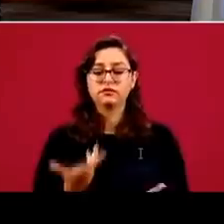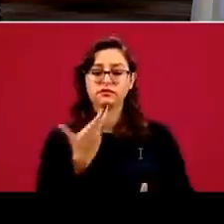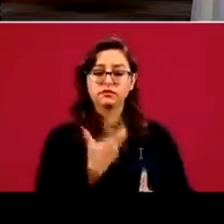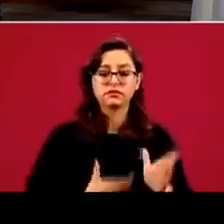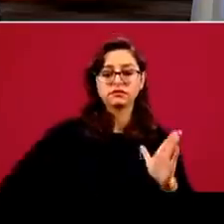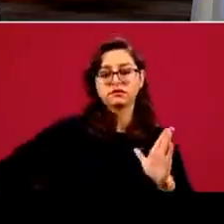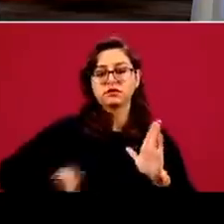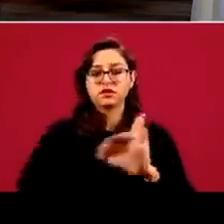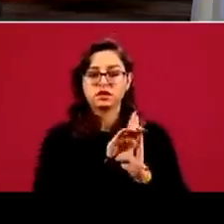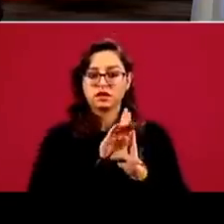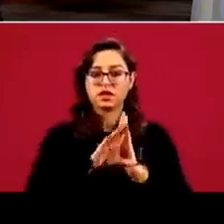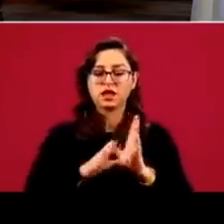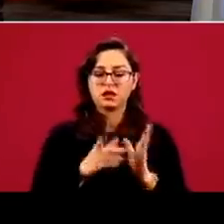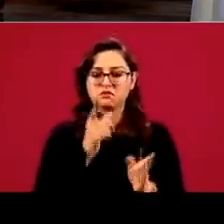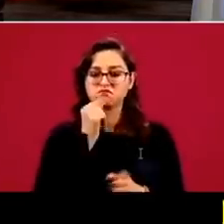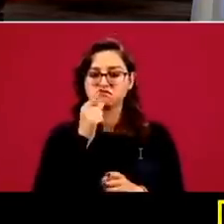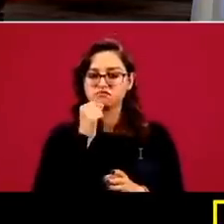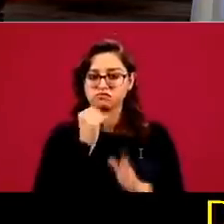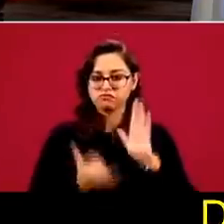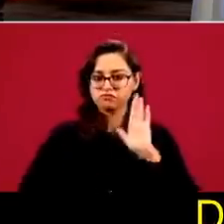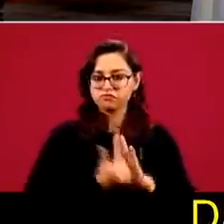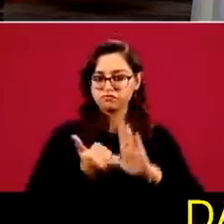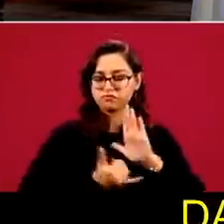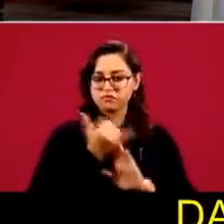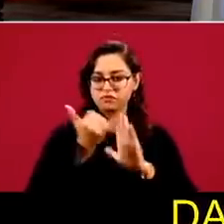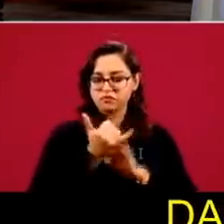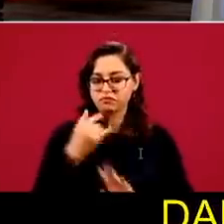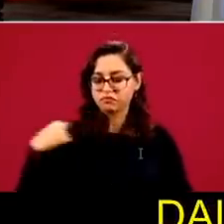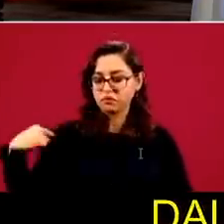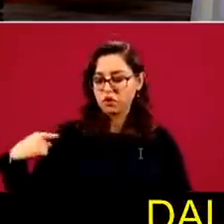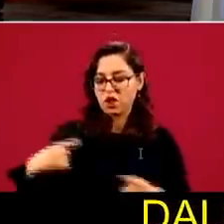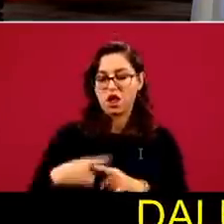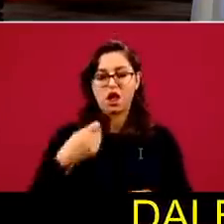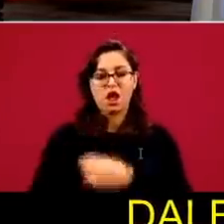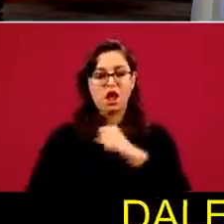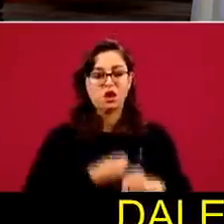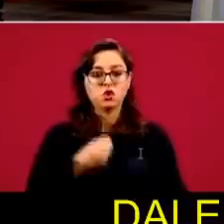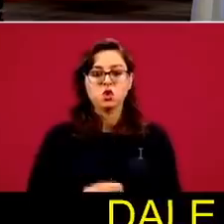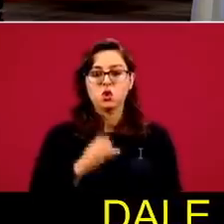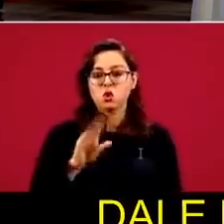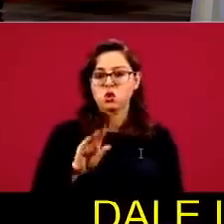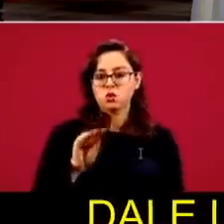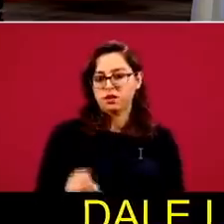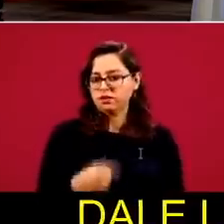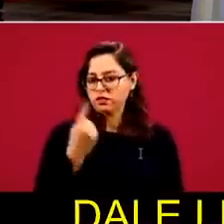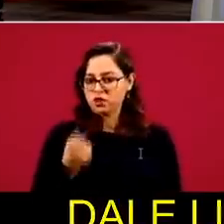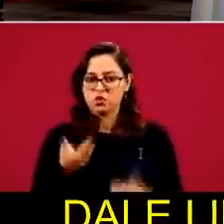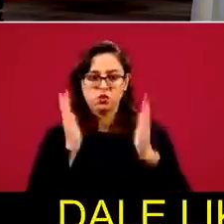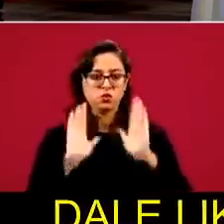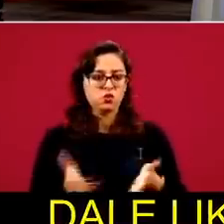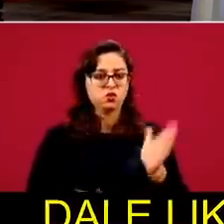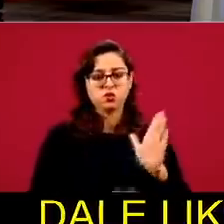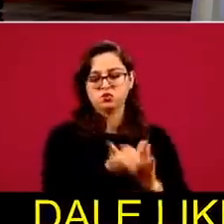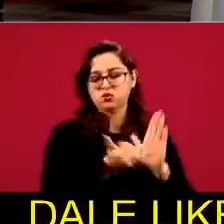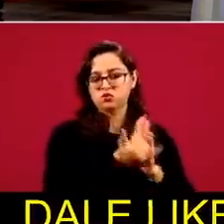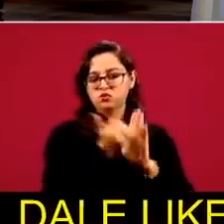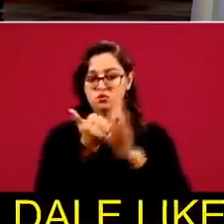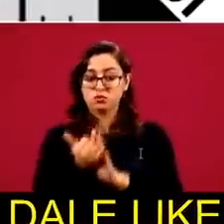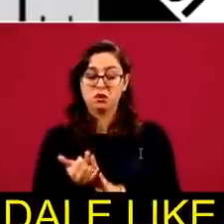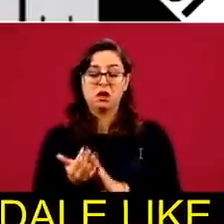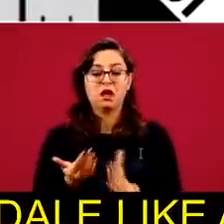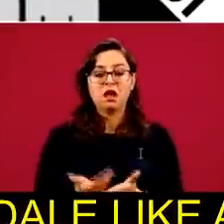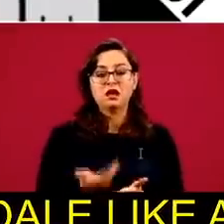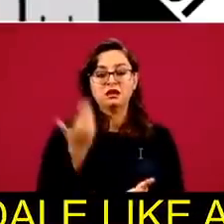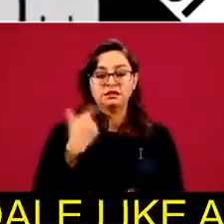vamos a tener finalmente este año 91 cuarteles de los 79 se incrementó pudimos incrementar